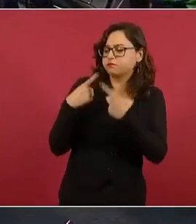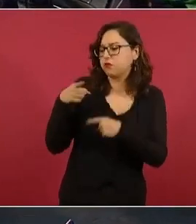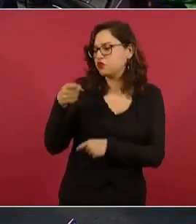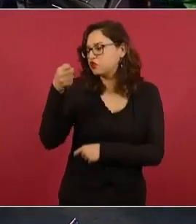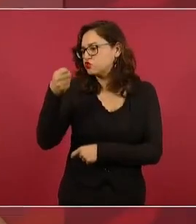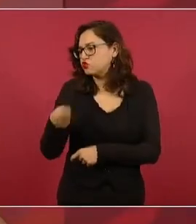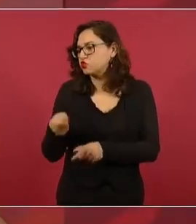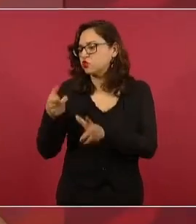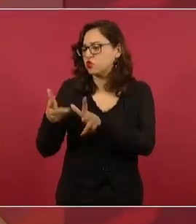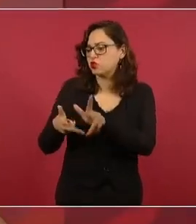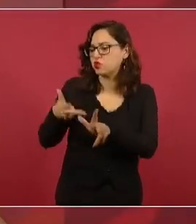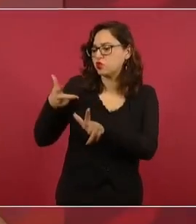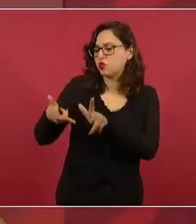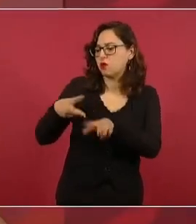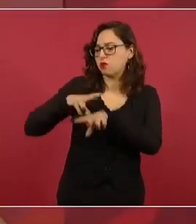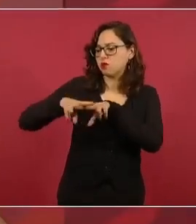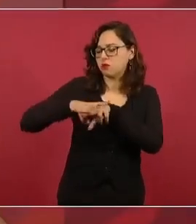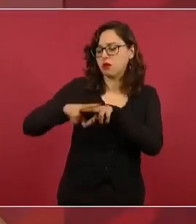y luego